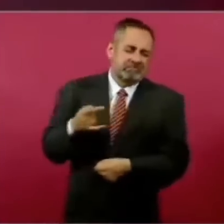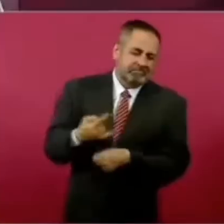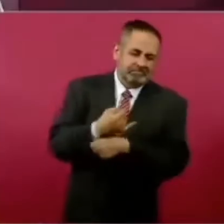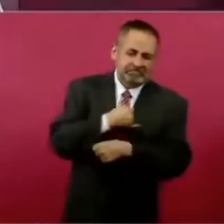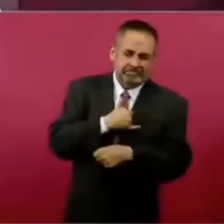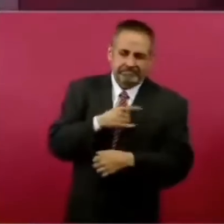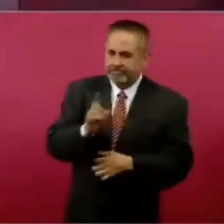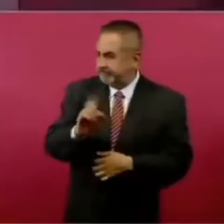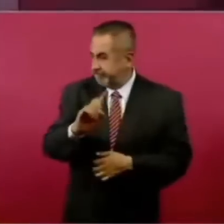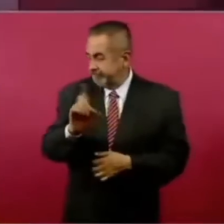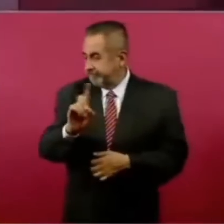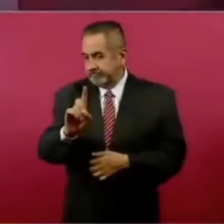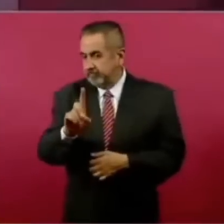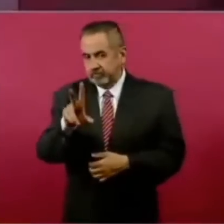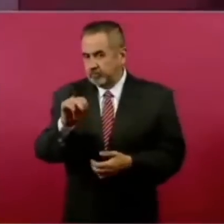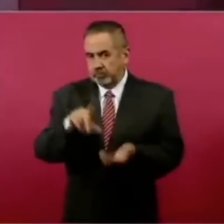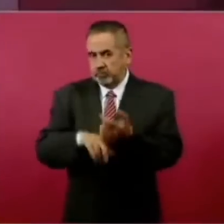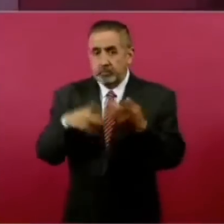No.